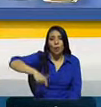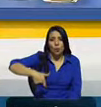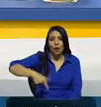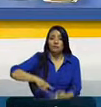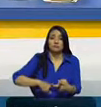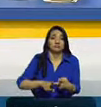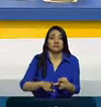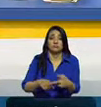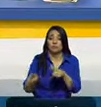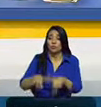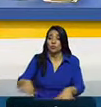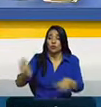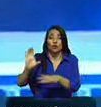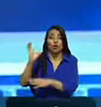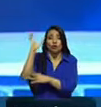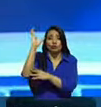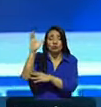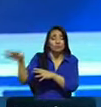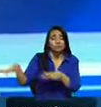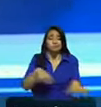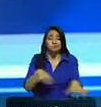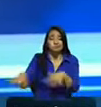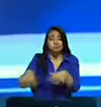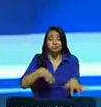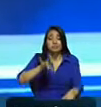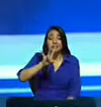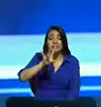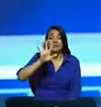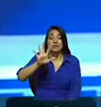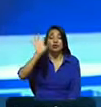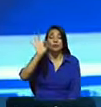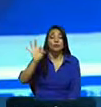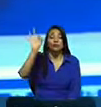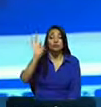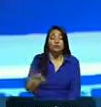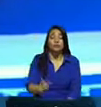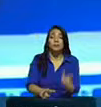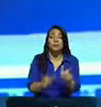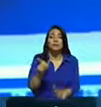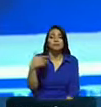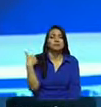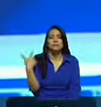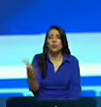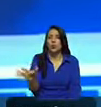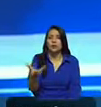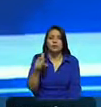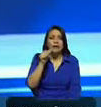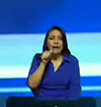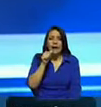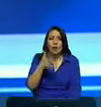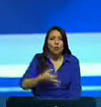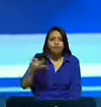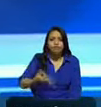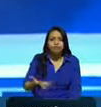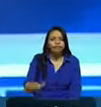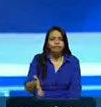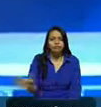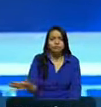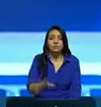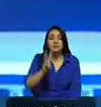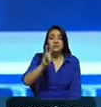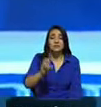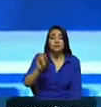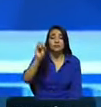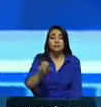que en las zonas de la costa afectadas por el terremoto, el 75% de la población todavía no tiene acceso a agua potable, el 60% de